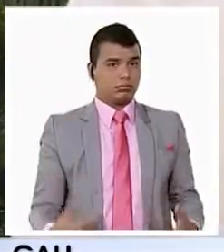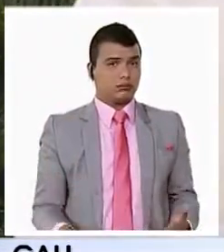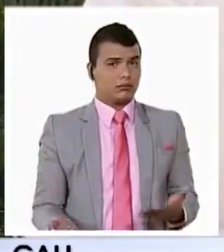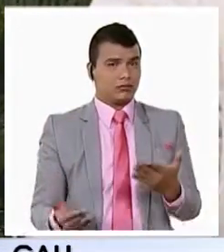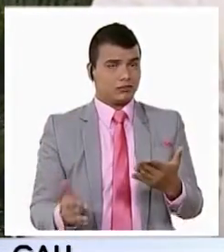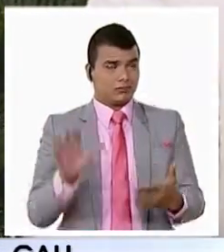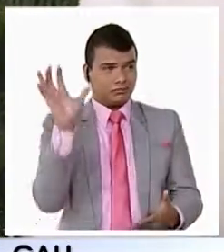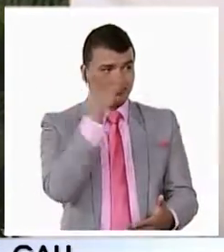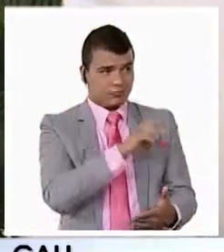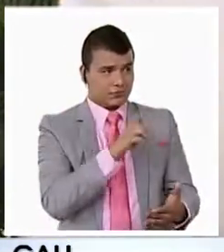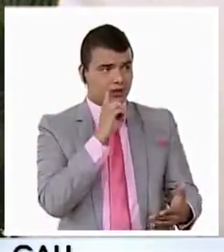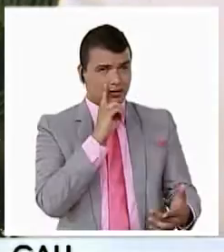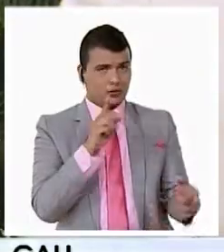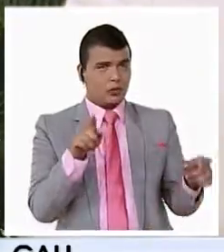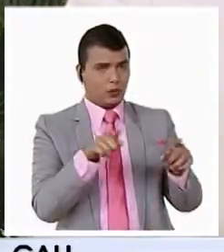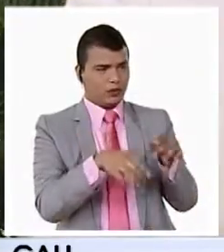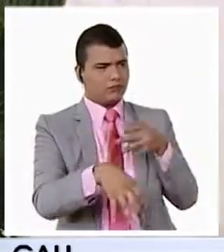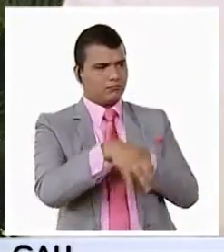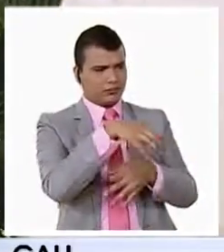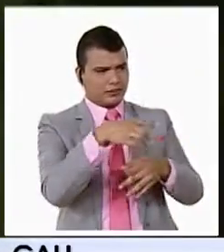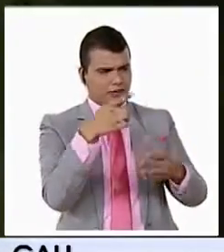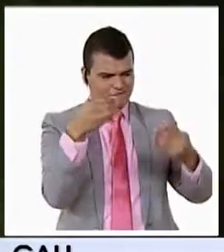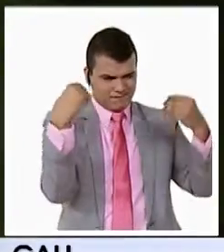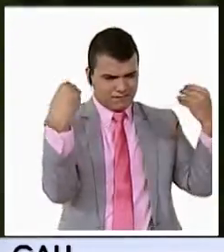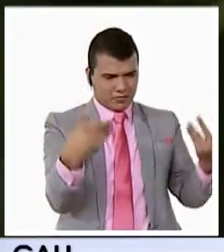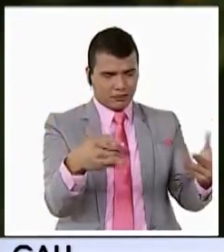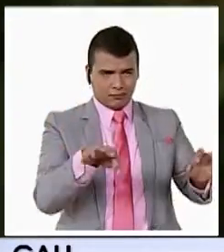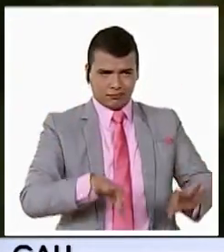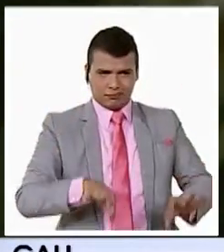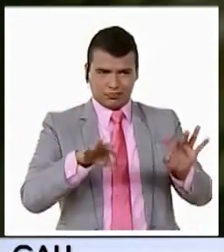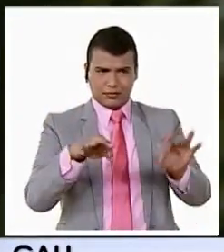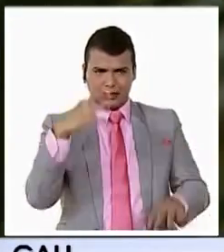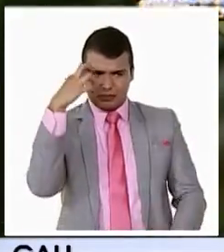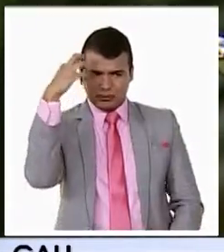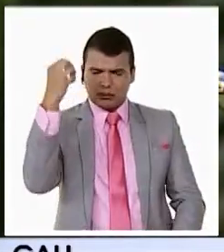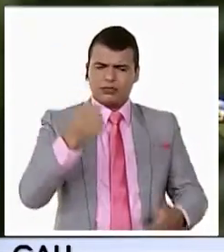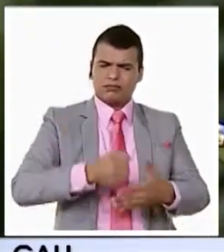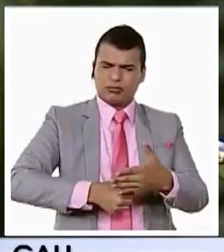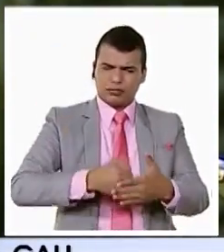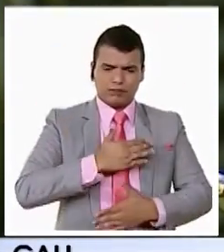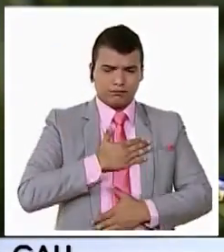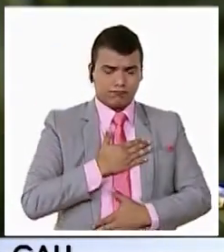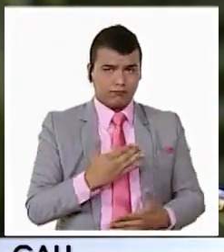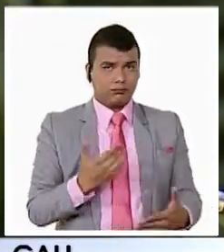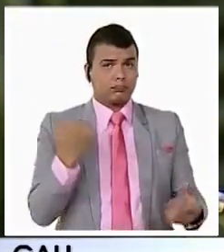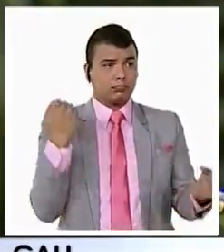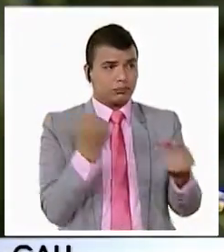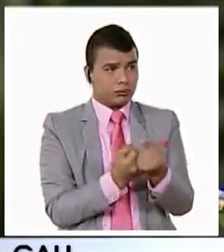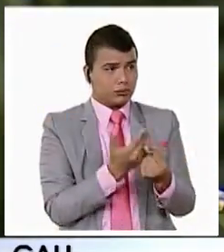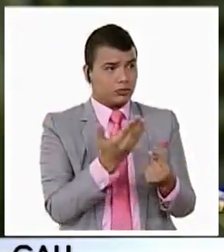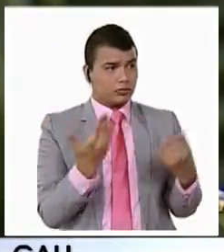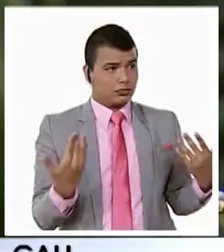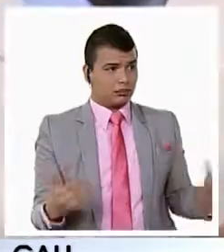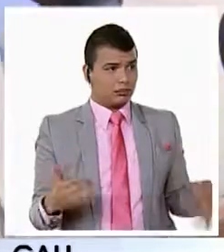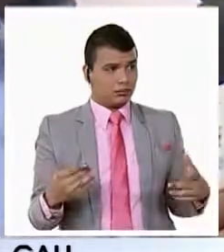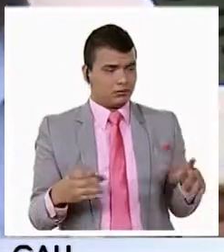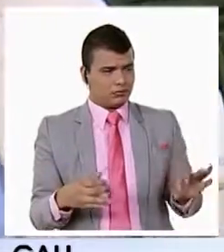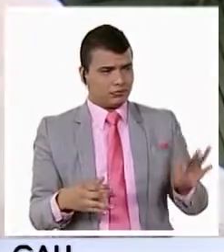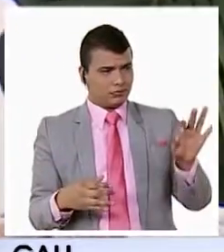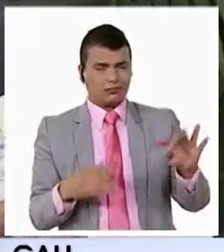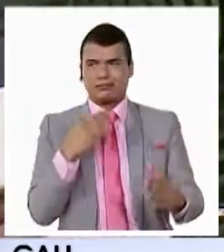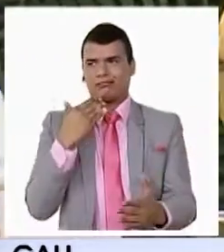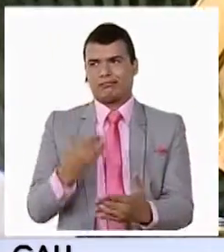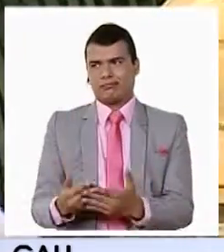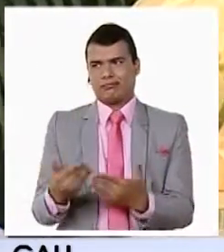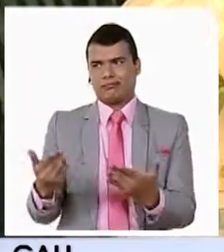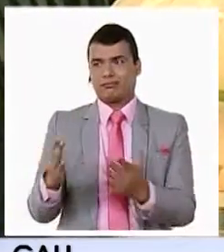la correspondencia a su profesionalismo, dedicación, entrega y honestidad durante cerca de 3 décadas. Muchas gracias, Jaime, por la